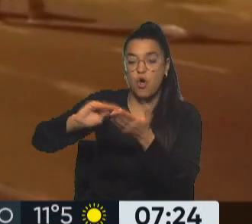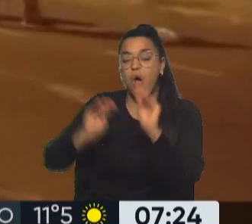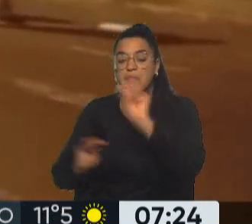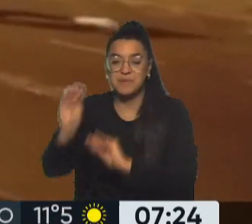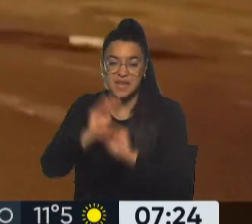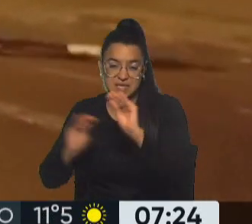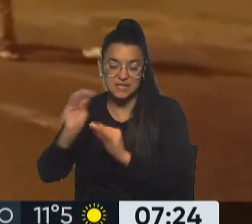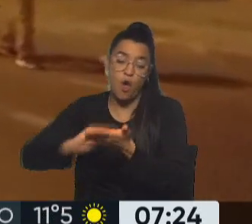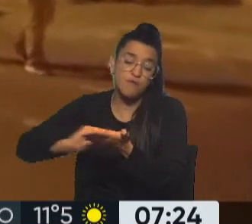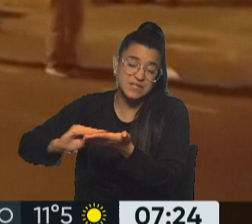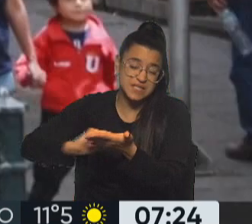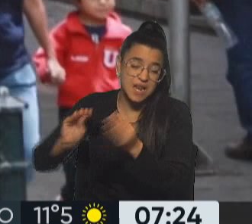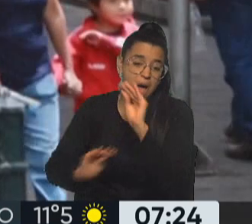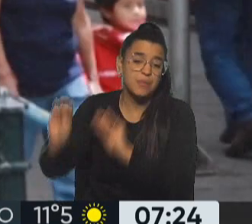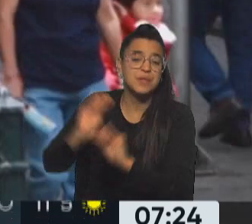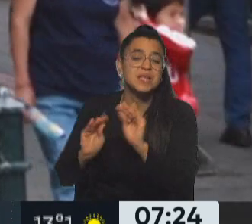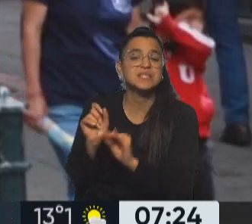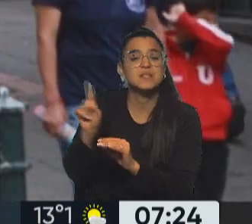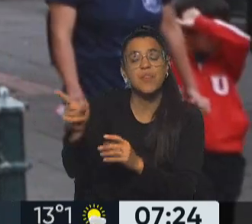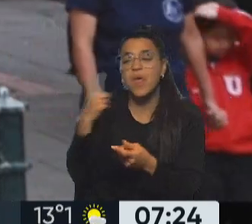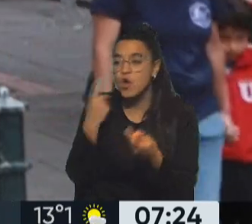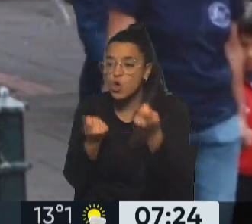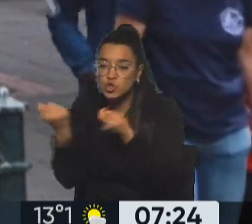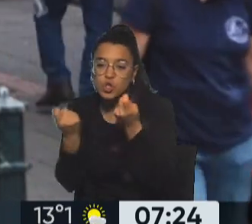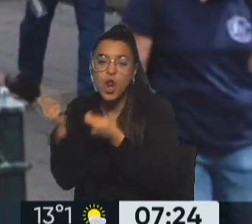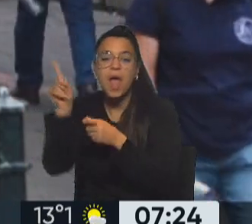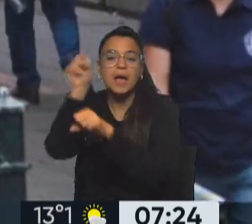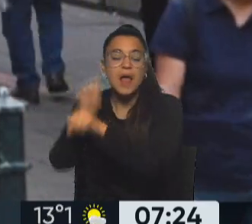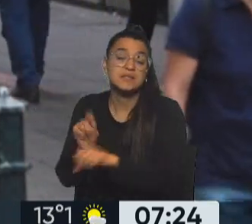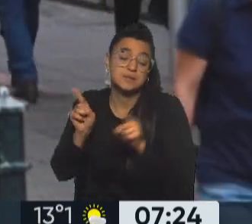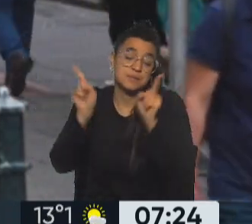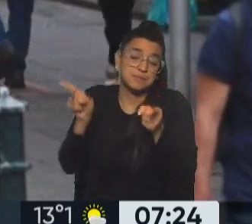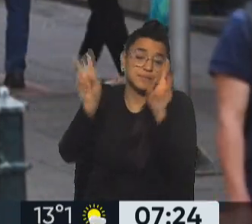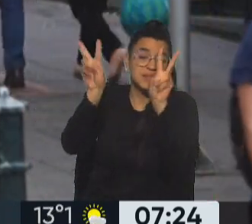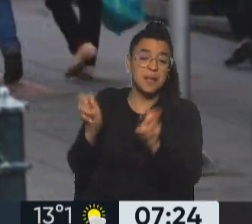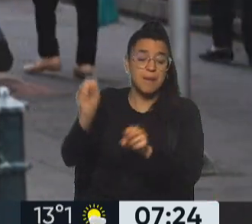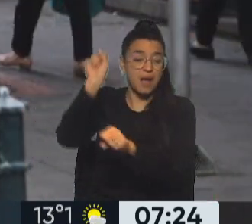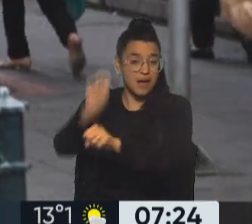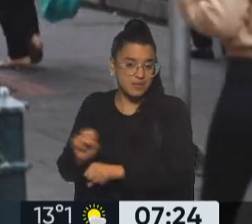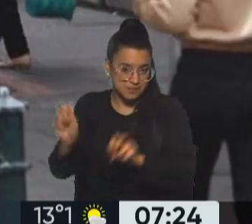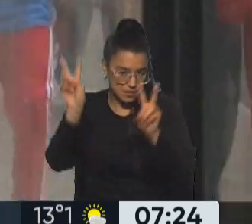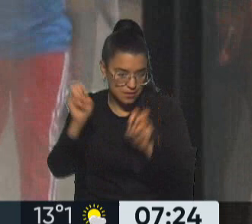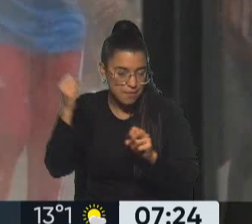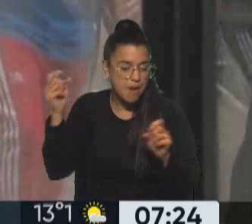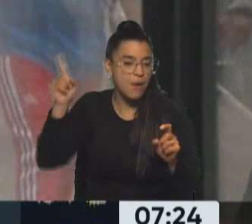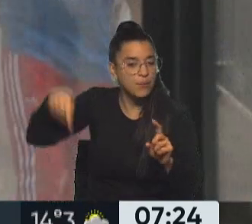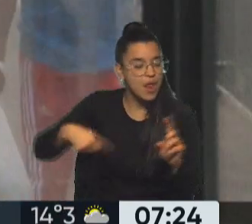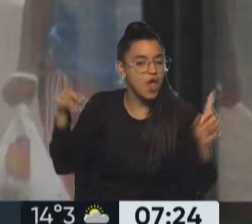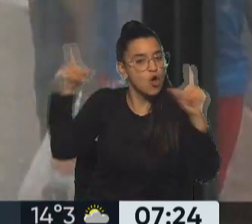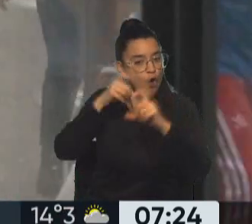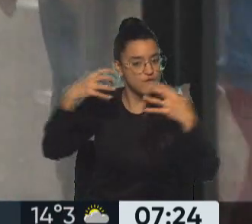esta oficina que administra cárceles. ¿Por qué? Porque también el tema cárceles es otro de los aspectos más conflictivos que